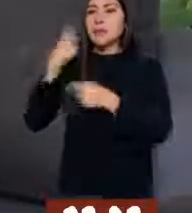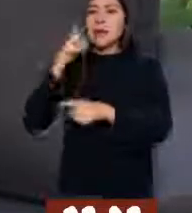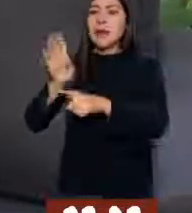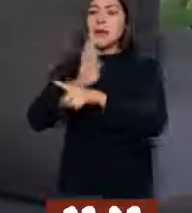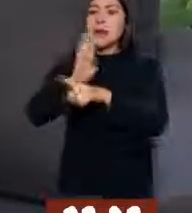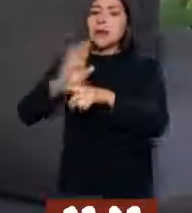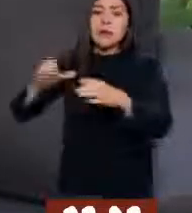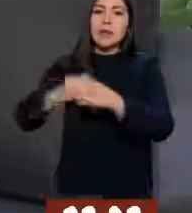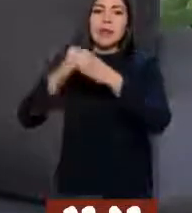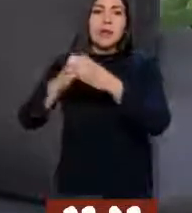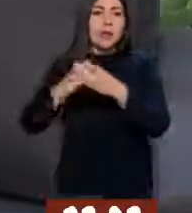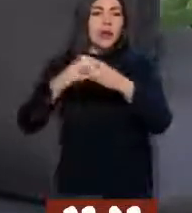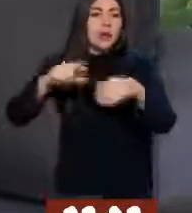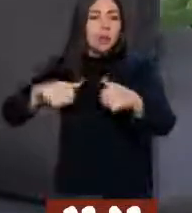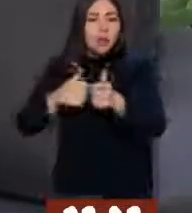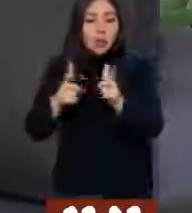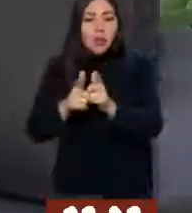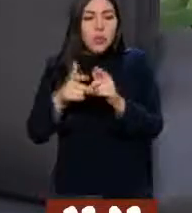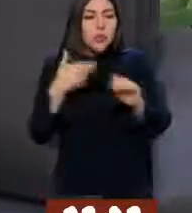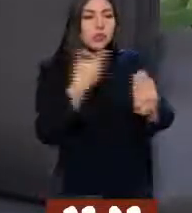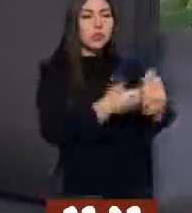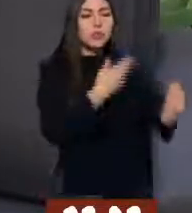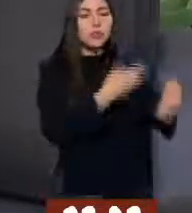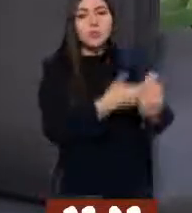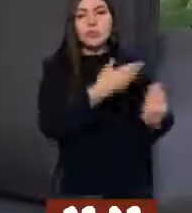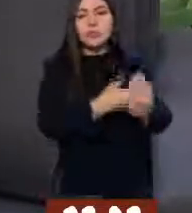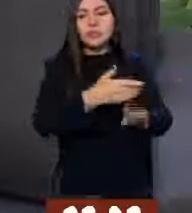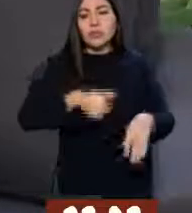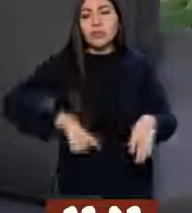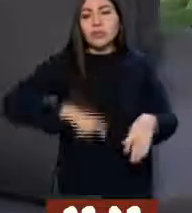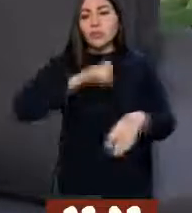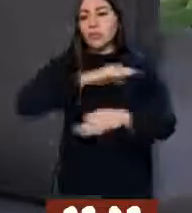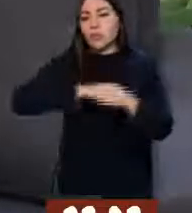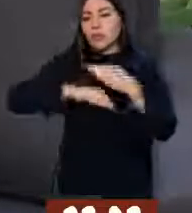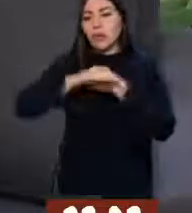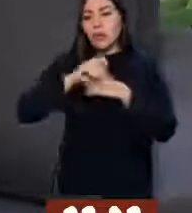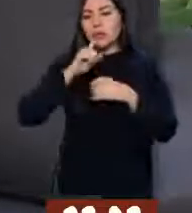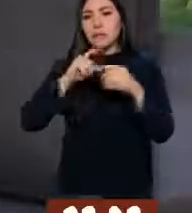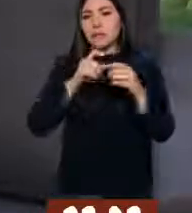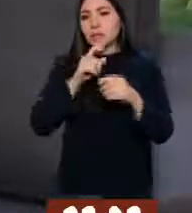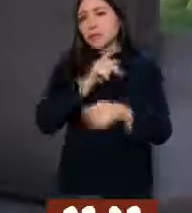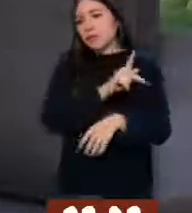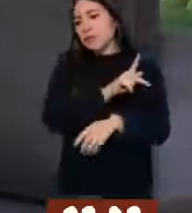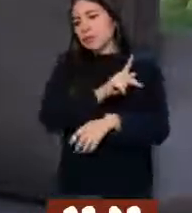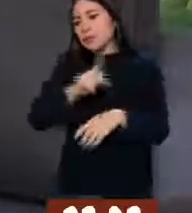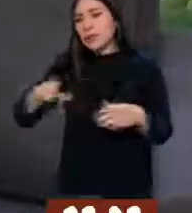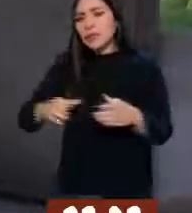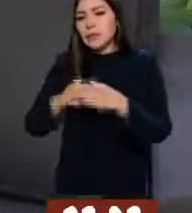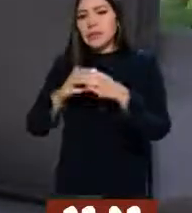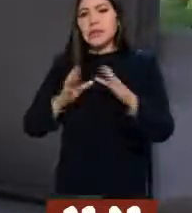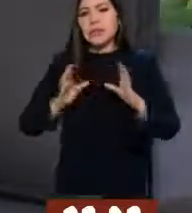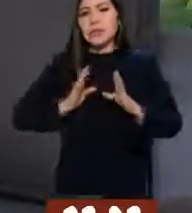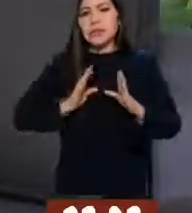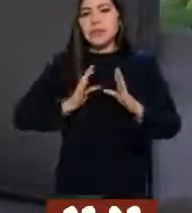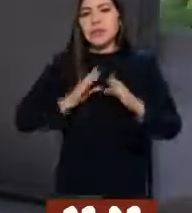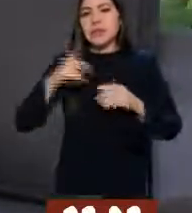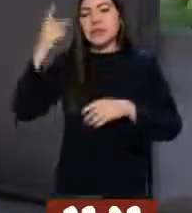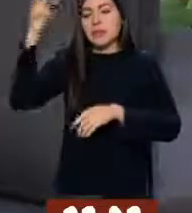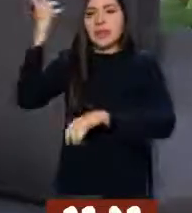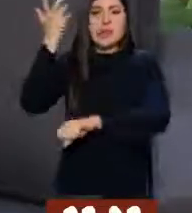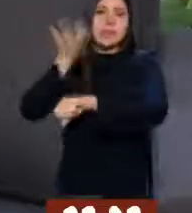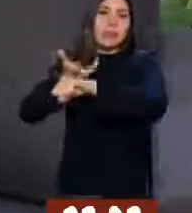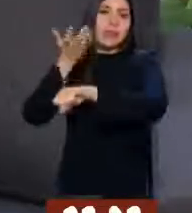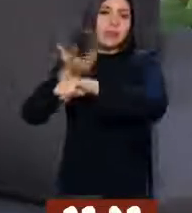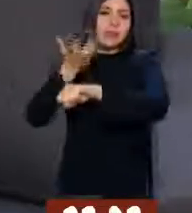es complejo, pero recursos que benefician a todo ese sector, a todo este complejo militar industrial de Estados